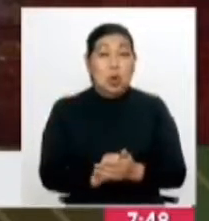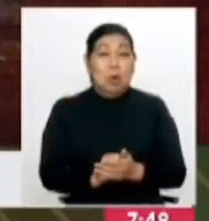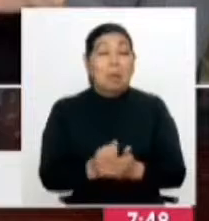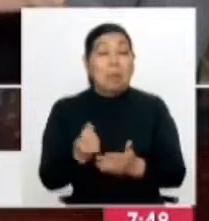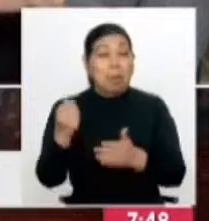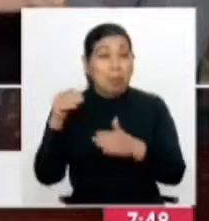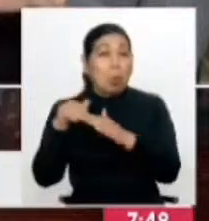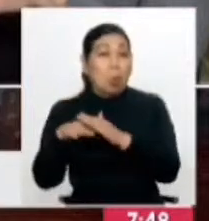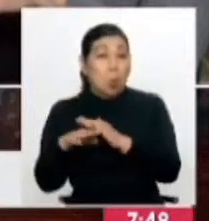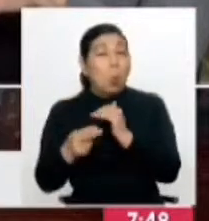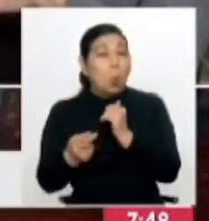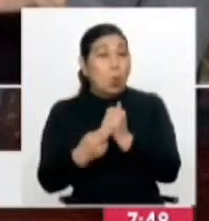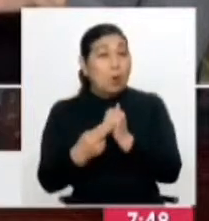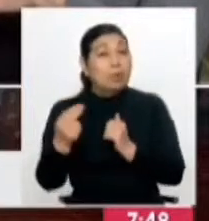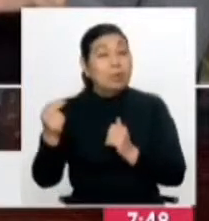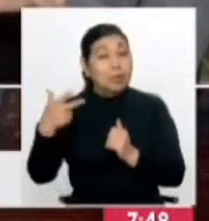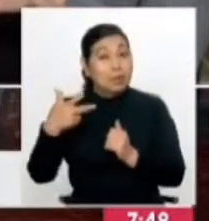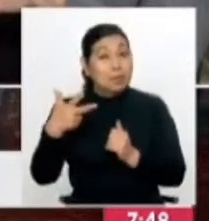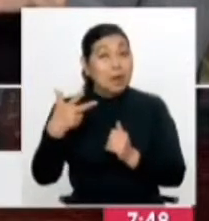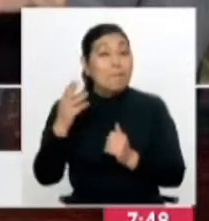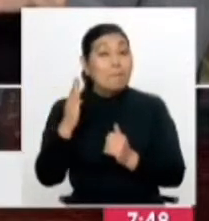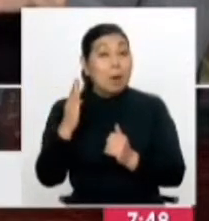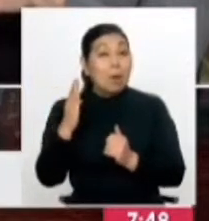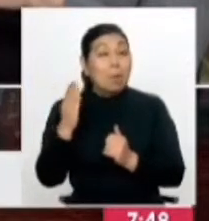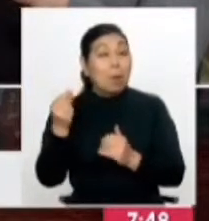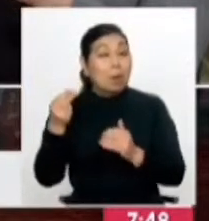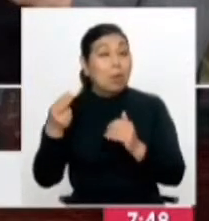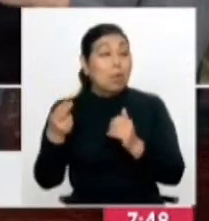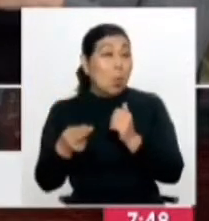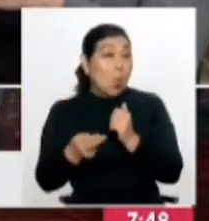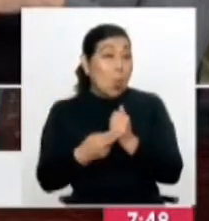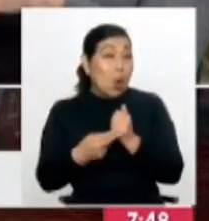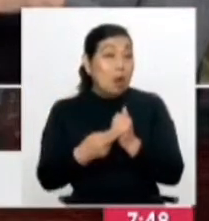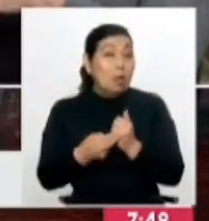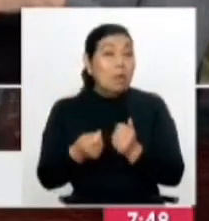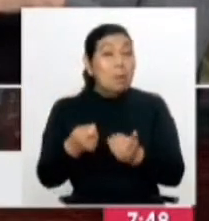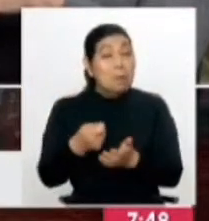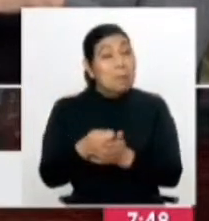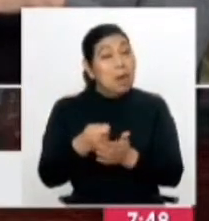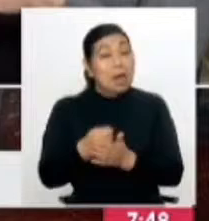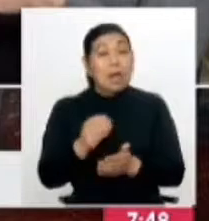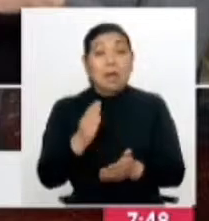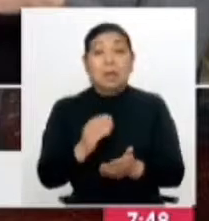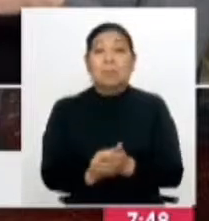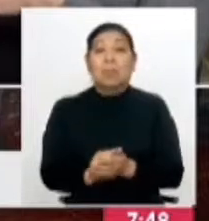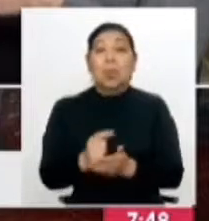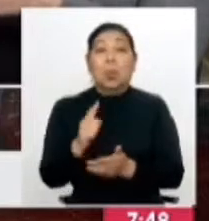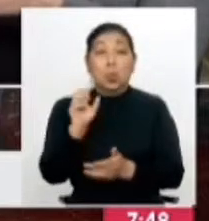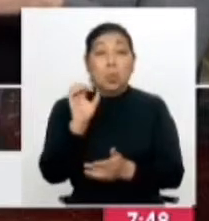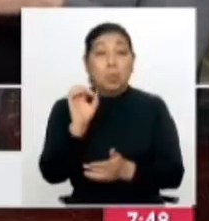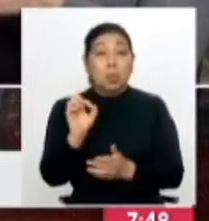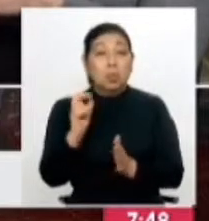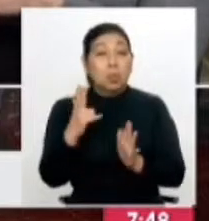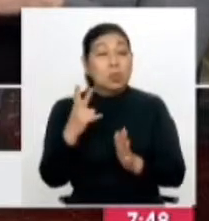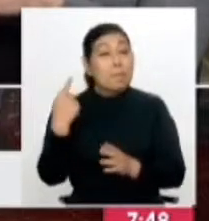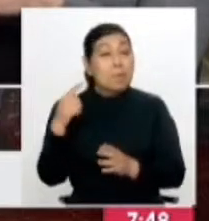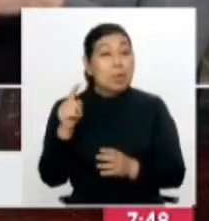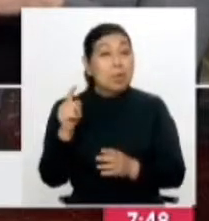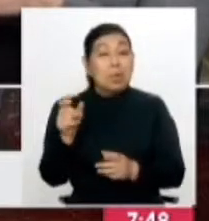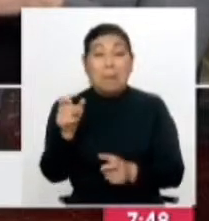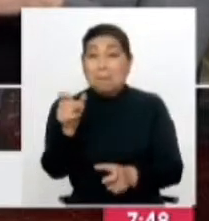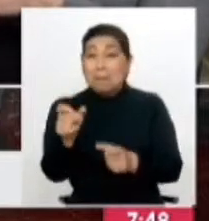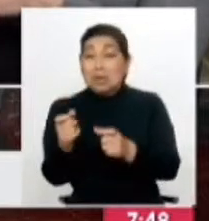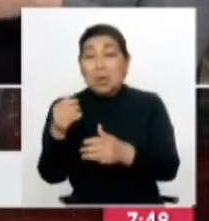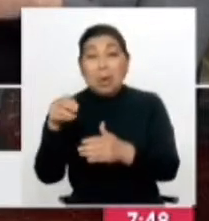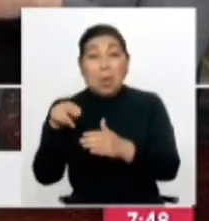en depósitos. Es el tercer banco con mayor cantidad de depósitos en el sistema financiero. Tenemos más de 1.8 millones de